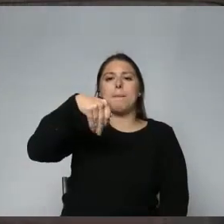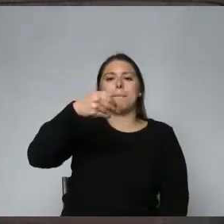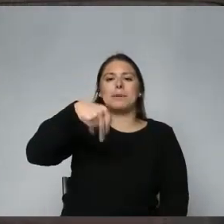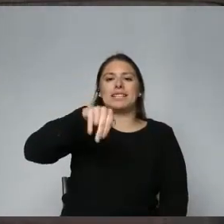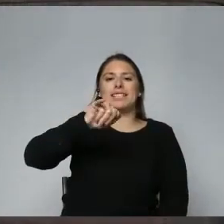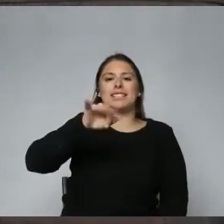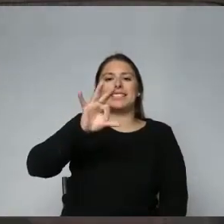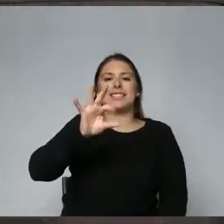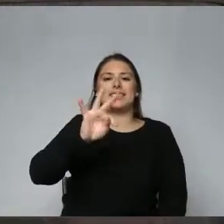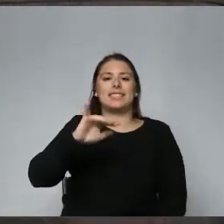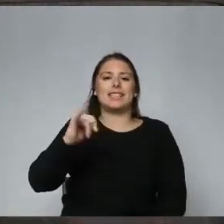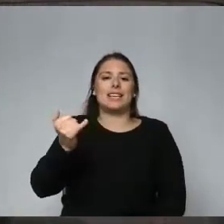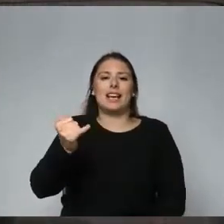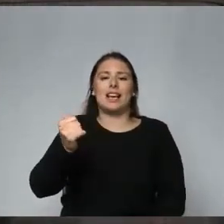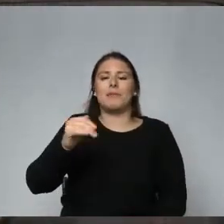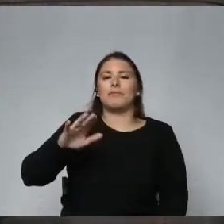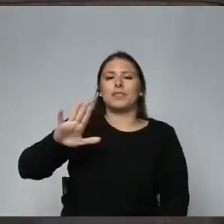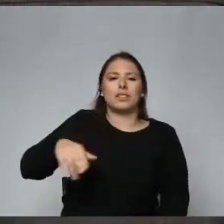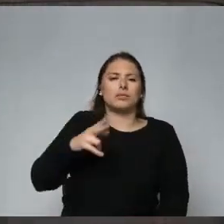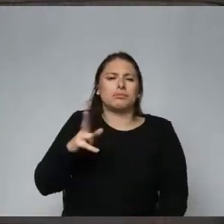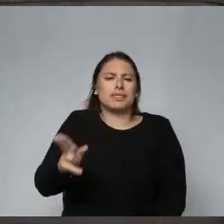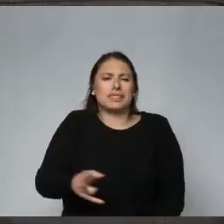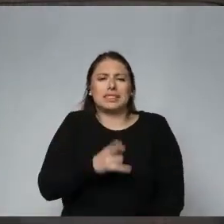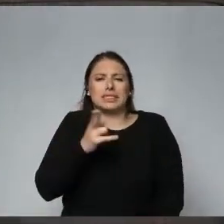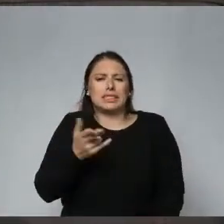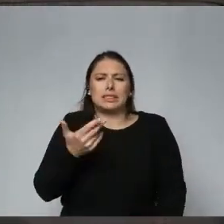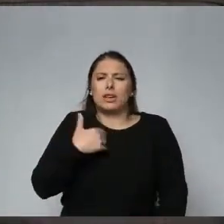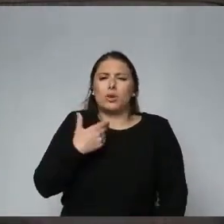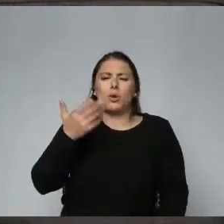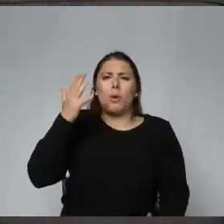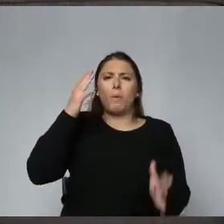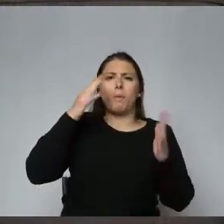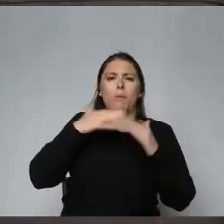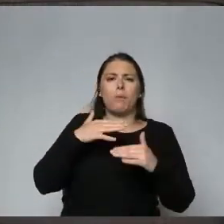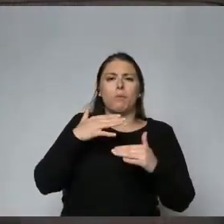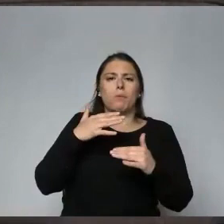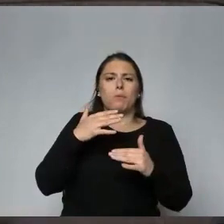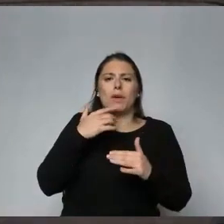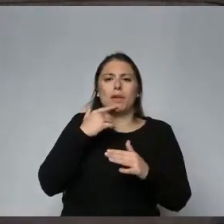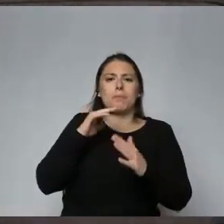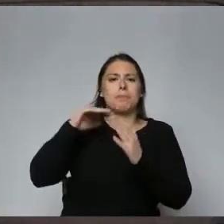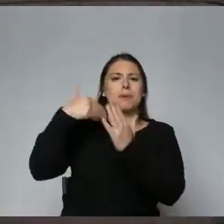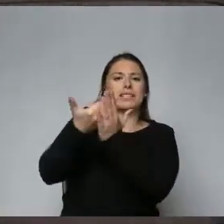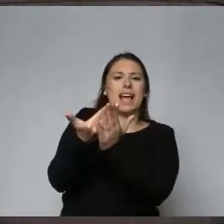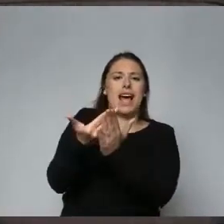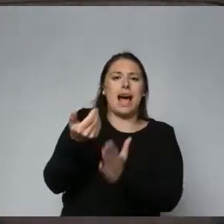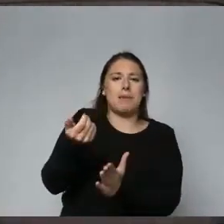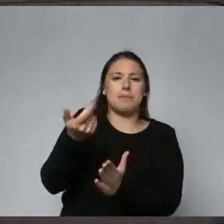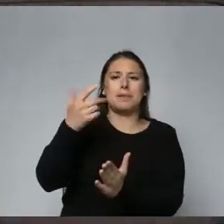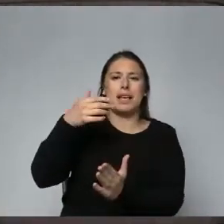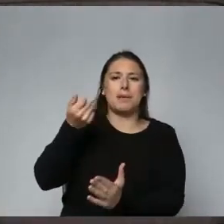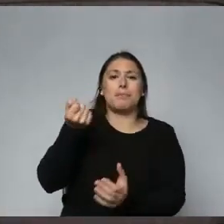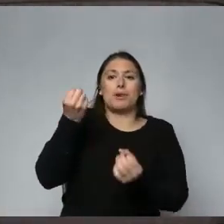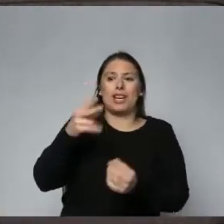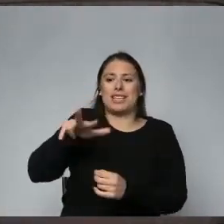Es una cuestión rara. Tampoco podían presentar una amnistía porque 3 meses antes el Poder Ejecutivo